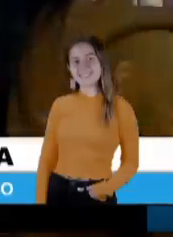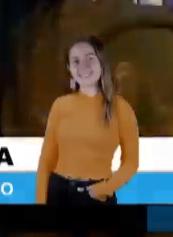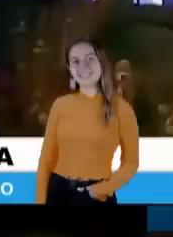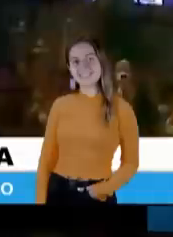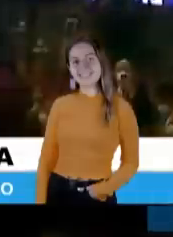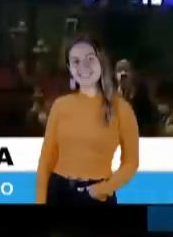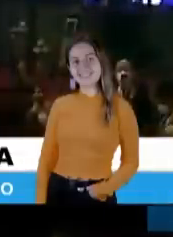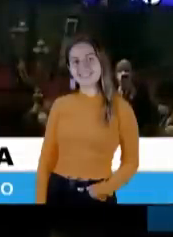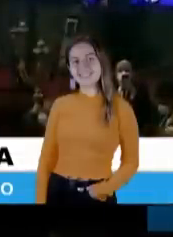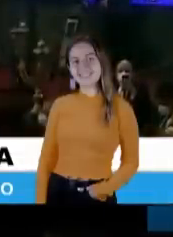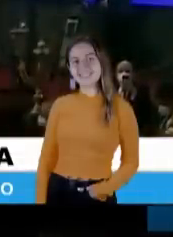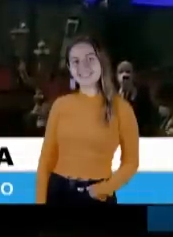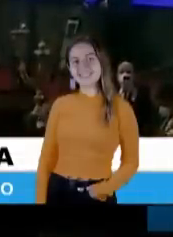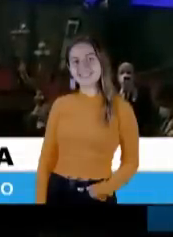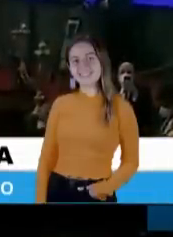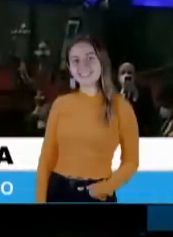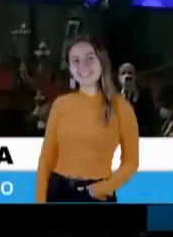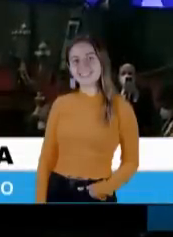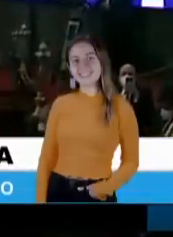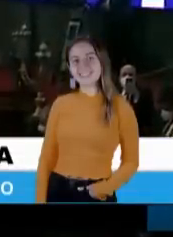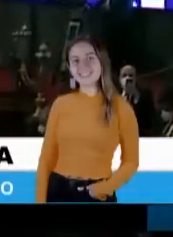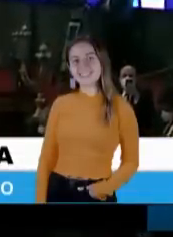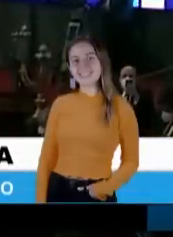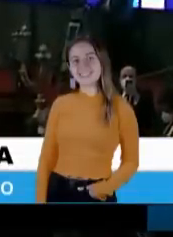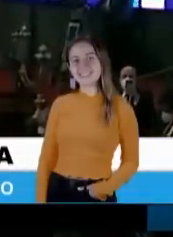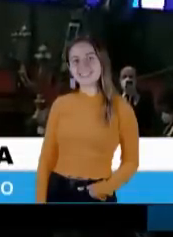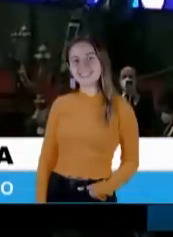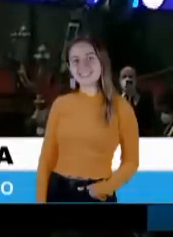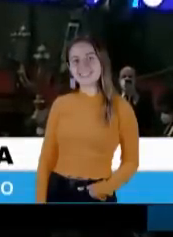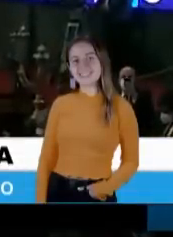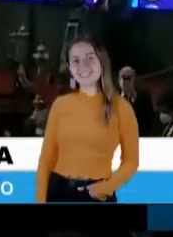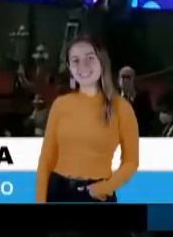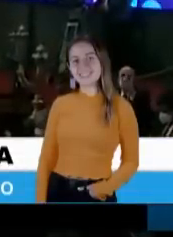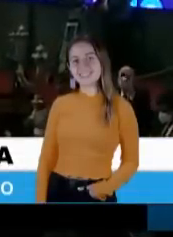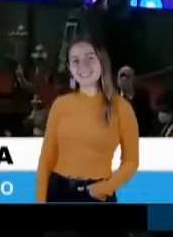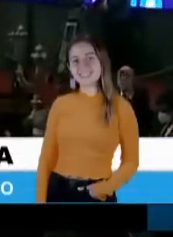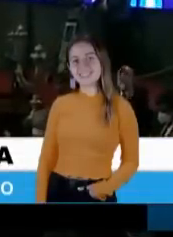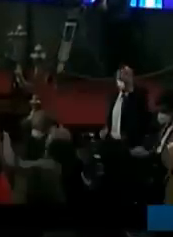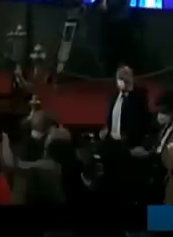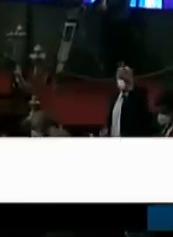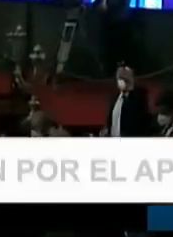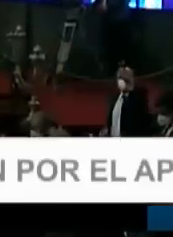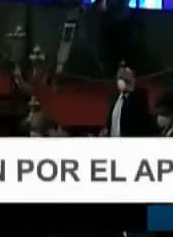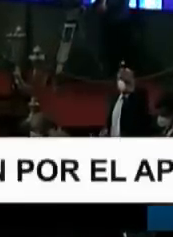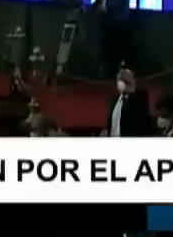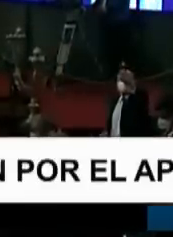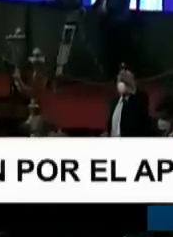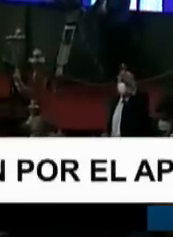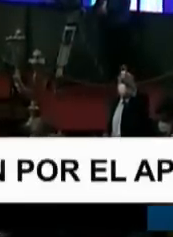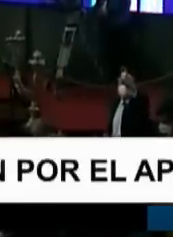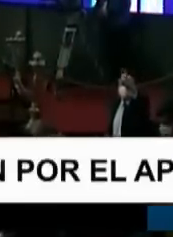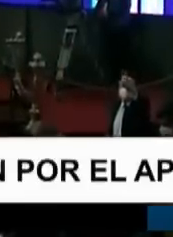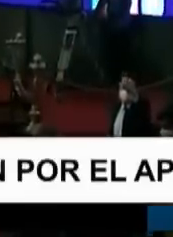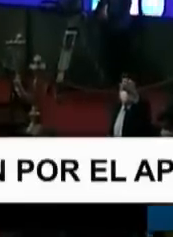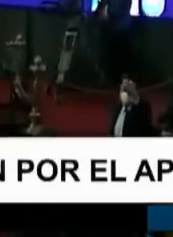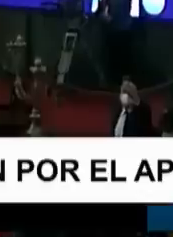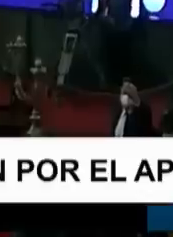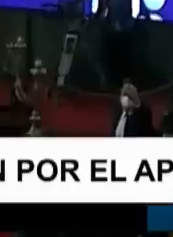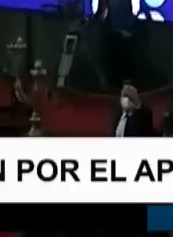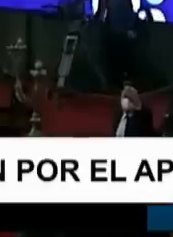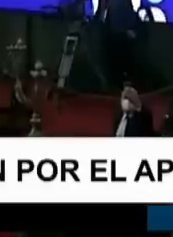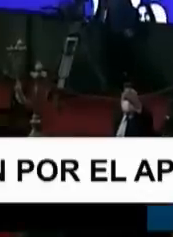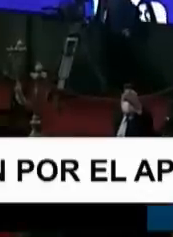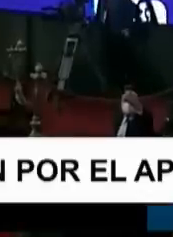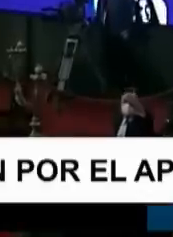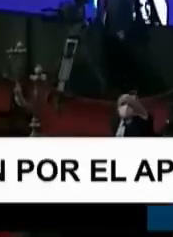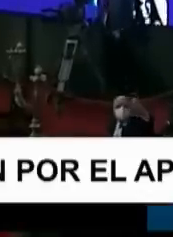más detalles. Ingresaron alrededor de 15.000 participantes dentro de los militantes. Para nosotros es muy importante que haya